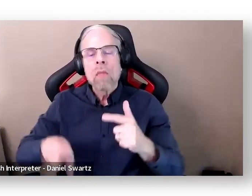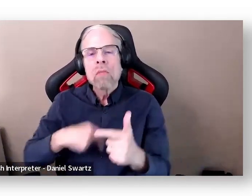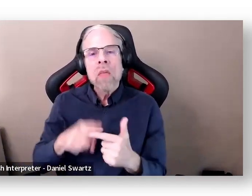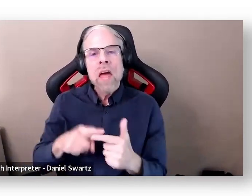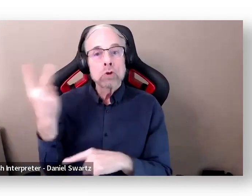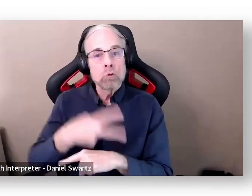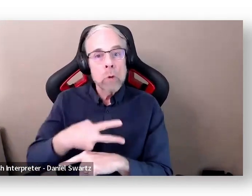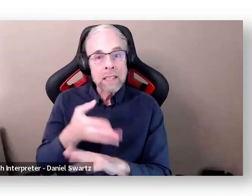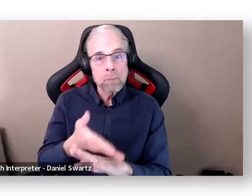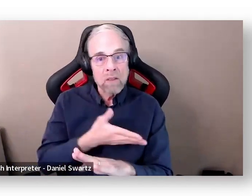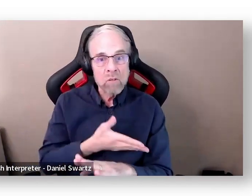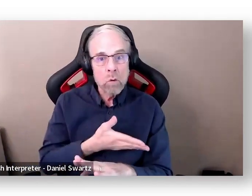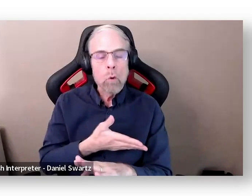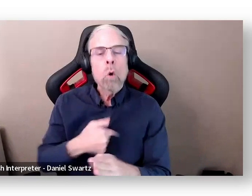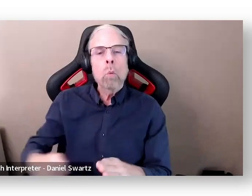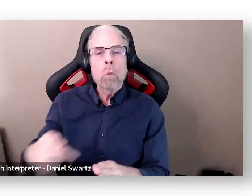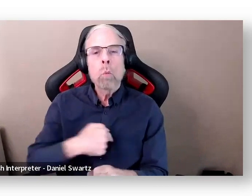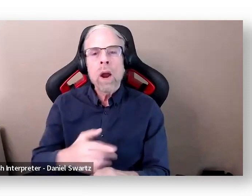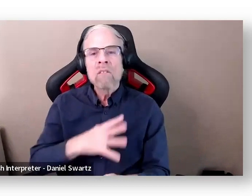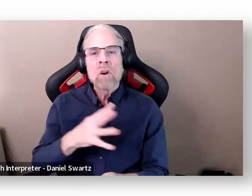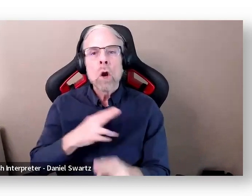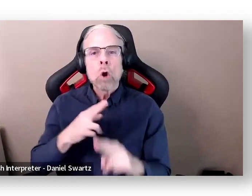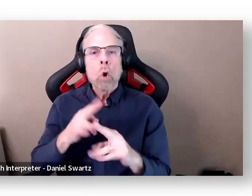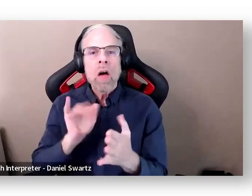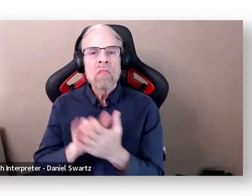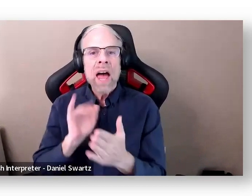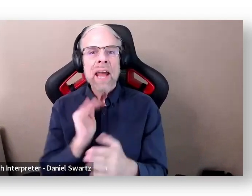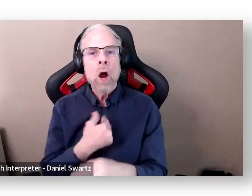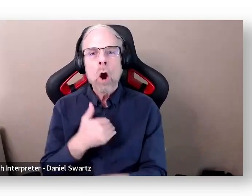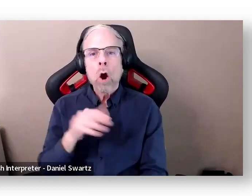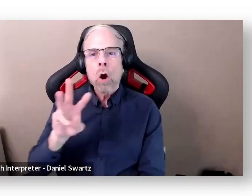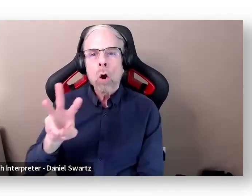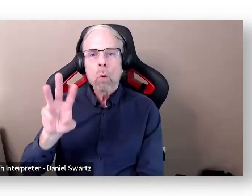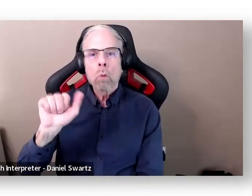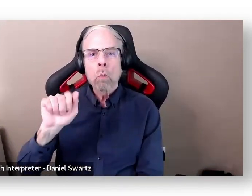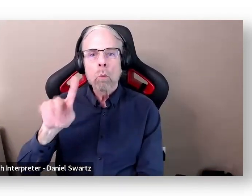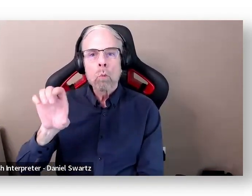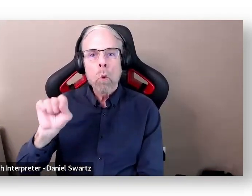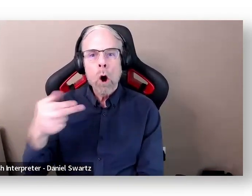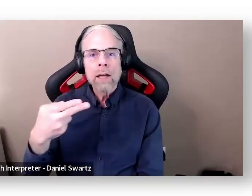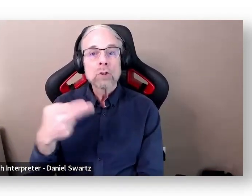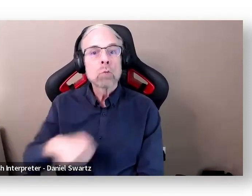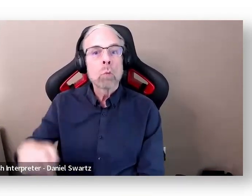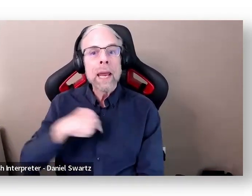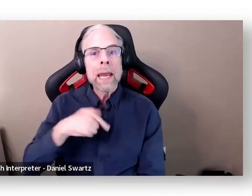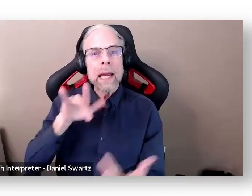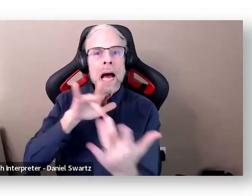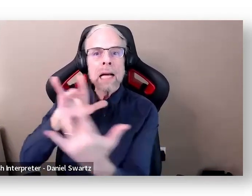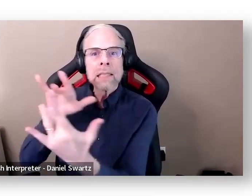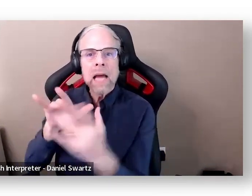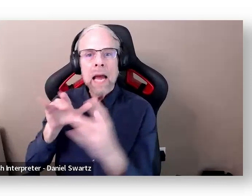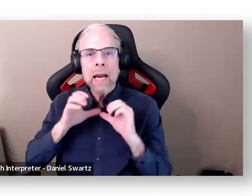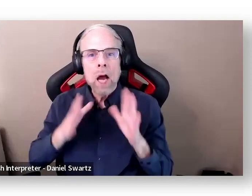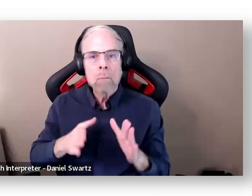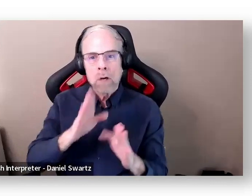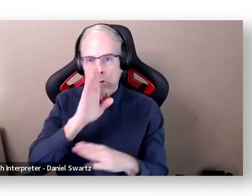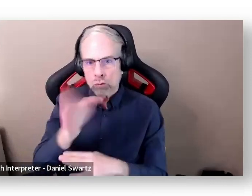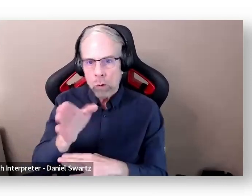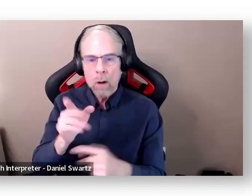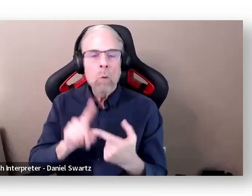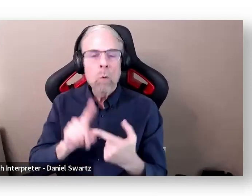durante los apagones. Dos días antes, le llamamos el apagón, el monitoreo de